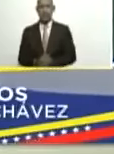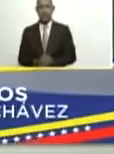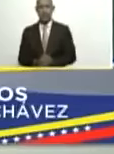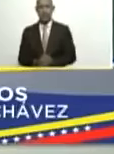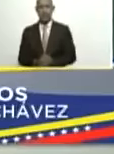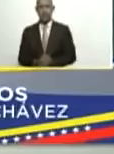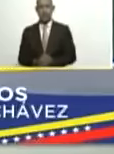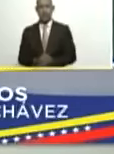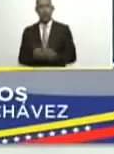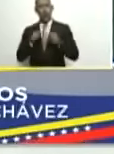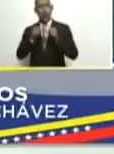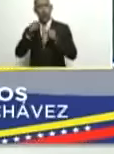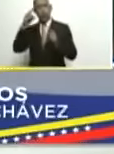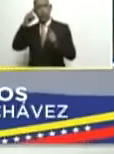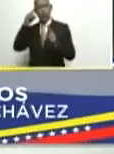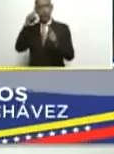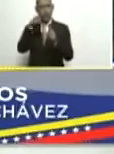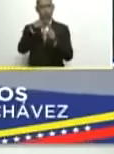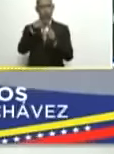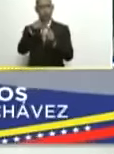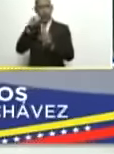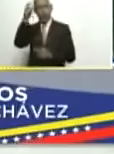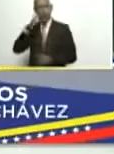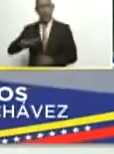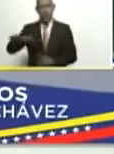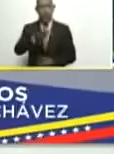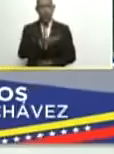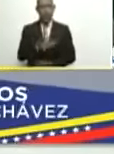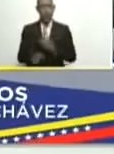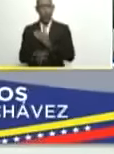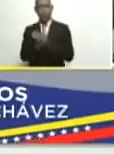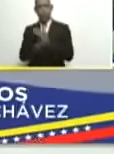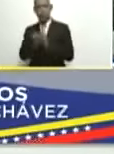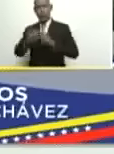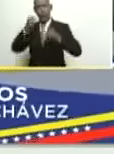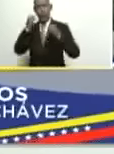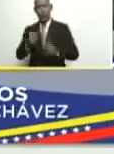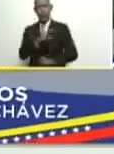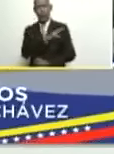Perdió de vista a nuestro pueblo, pero ni por un segundo.